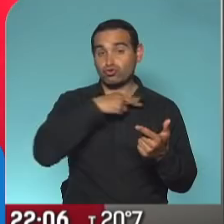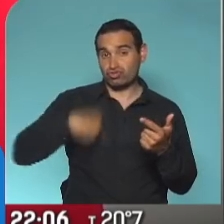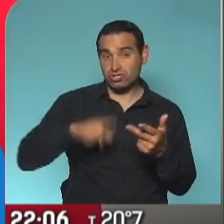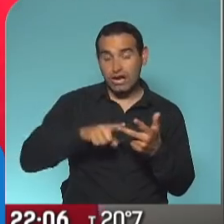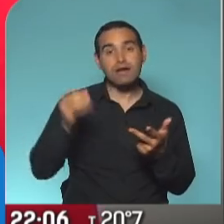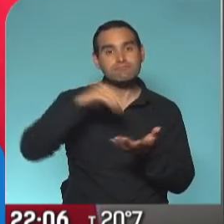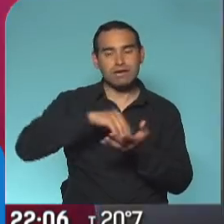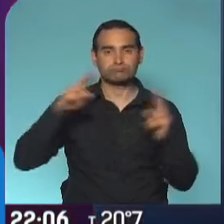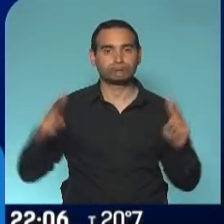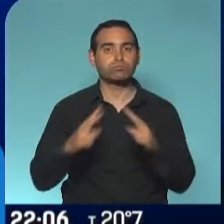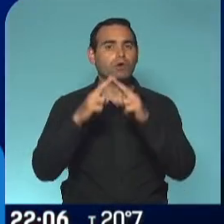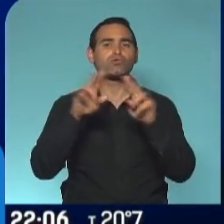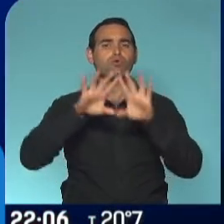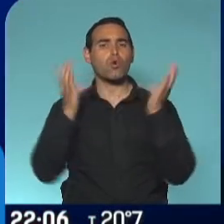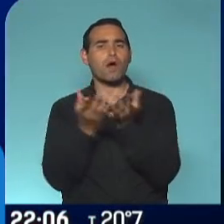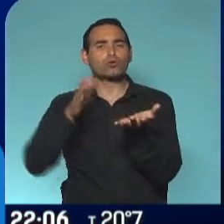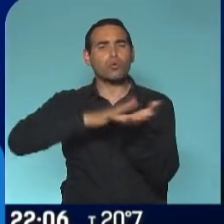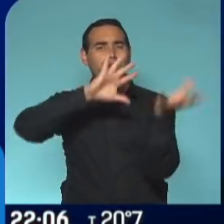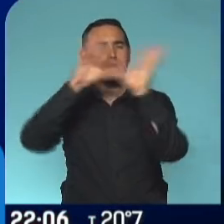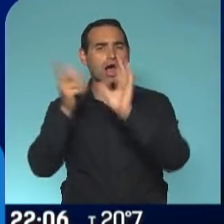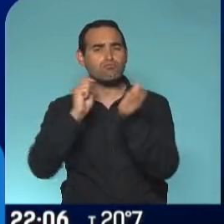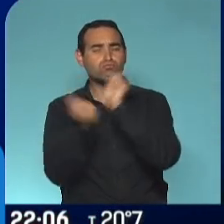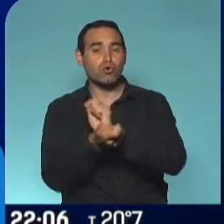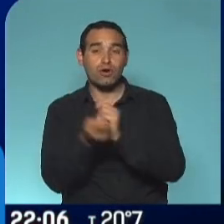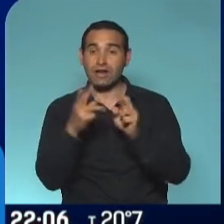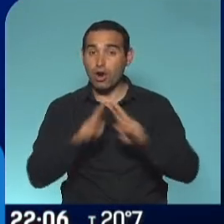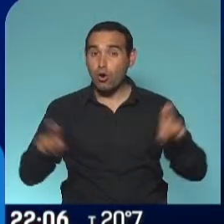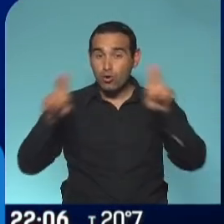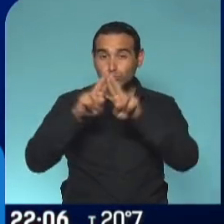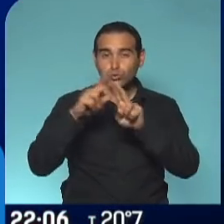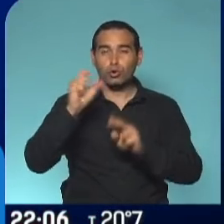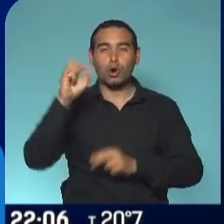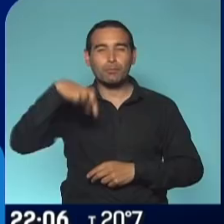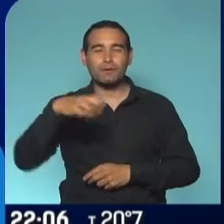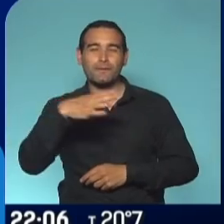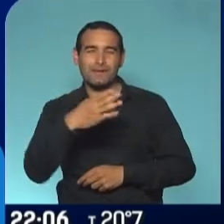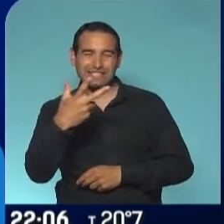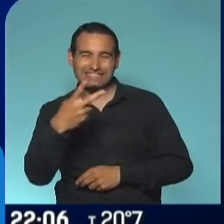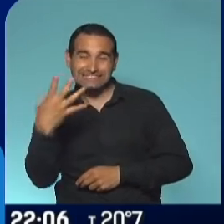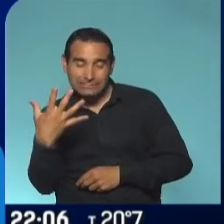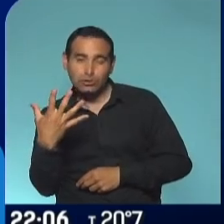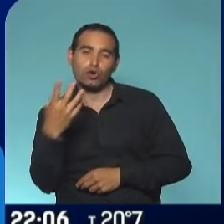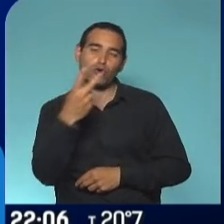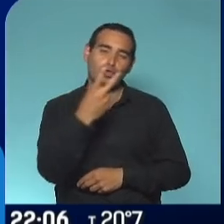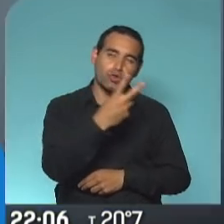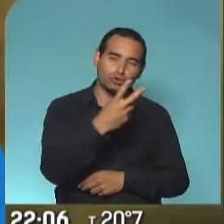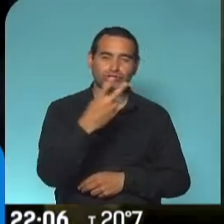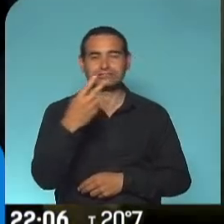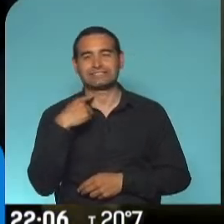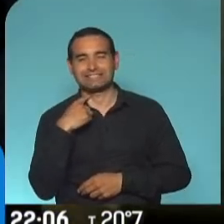y el encuentro global sobre cambio climático de las Naciones Unidas, COP25, entre el 2 y el 13 de